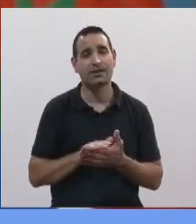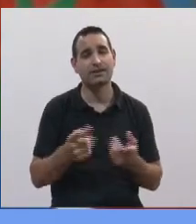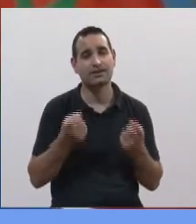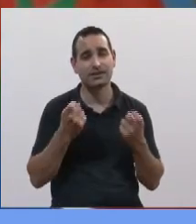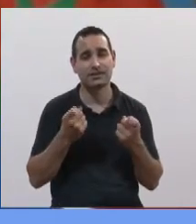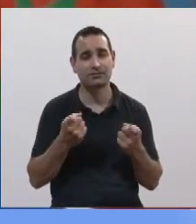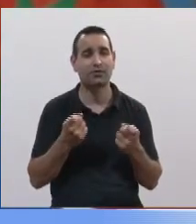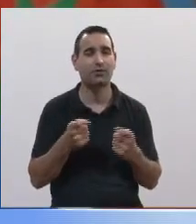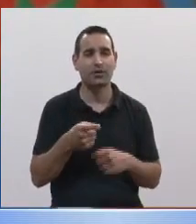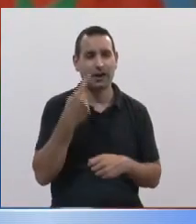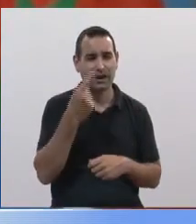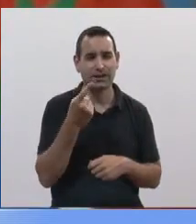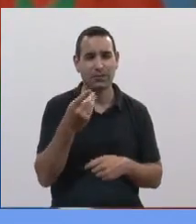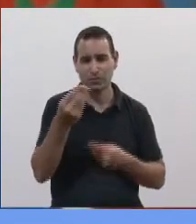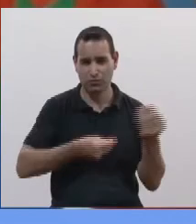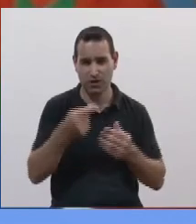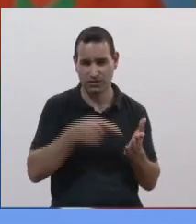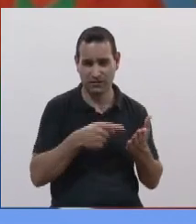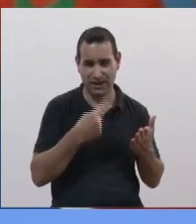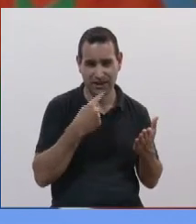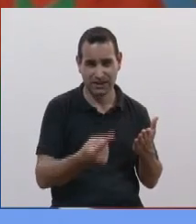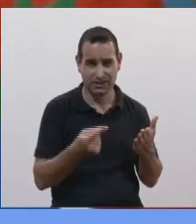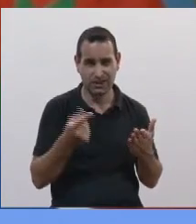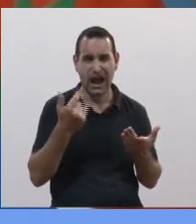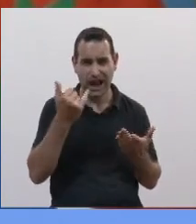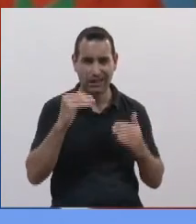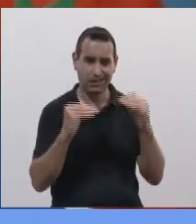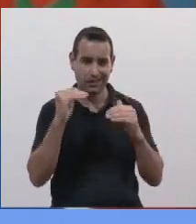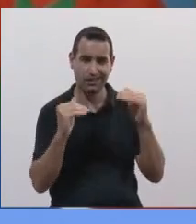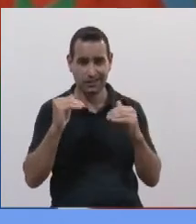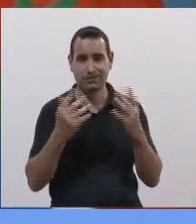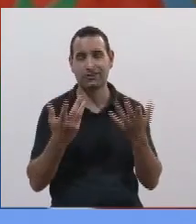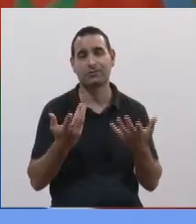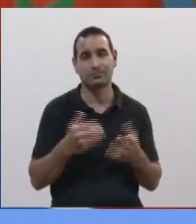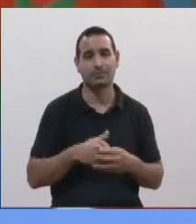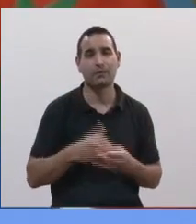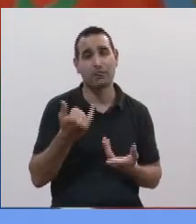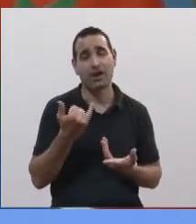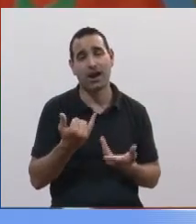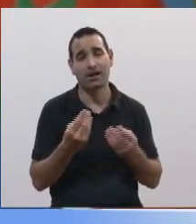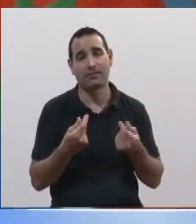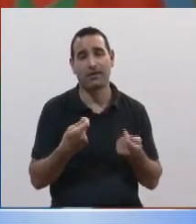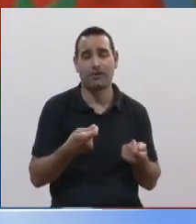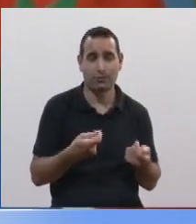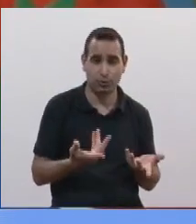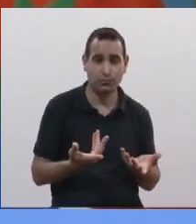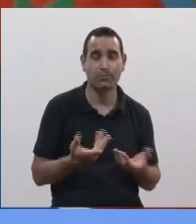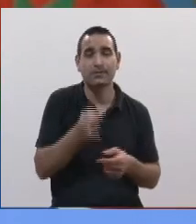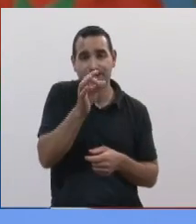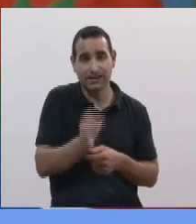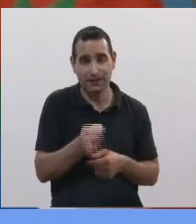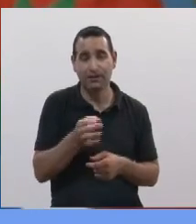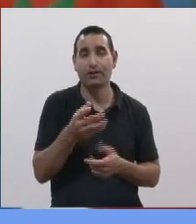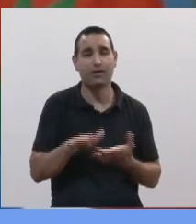equiparar esto que contempla el presupuesto, ¿no? Estas variables de crecimiento con el déficit, sabiendo que la base